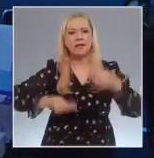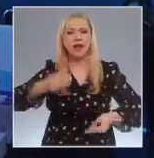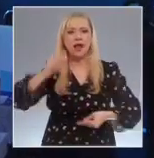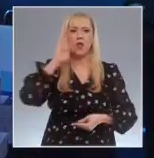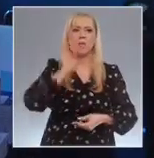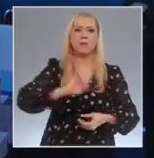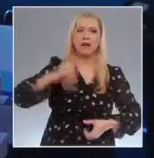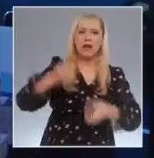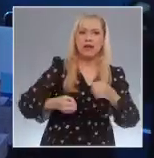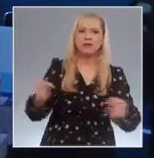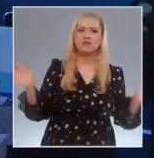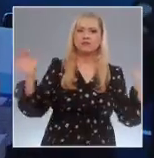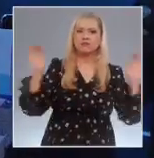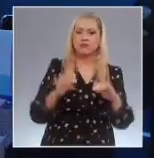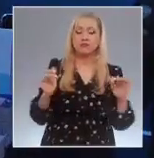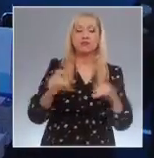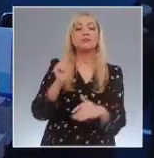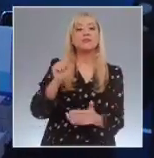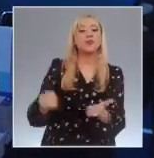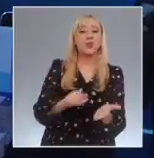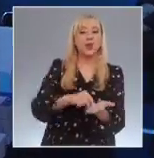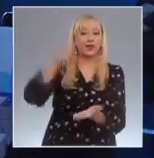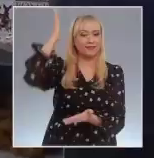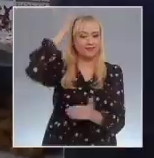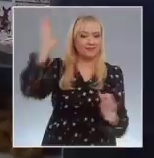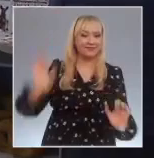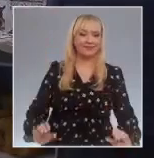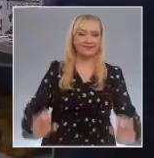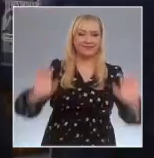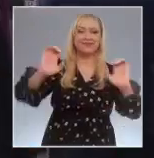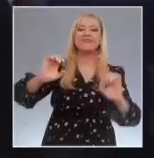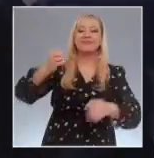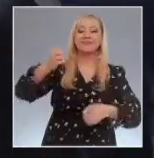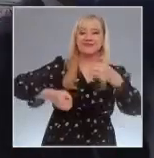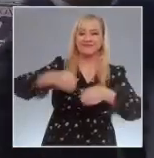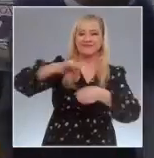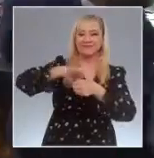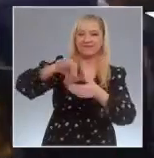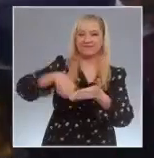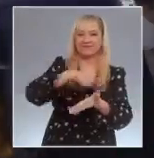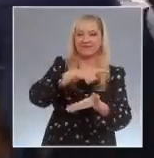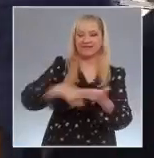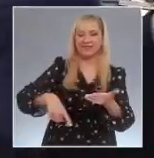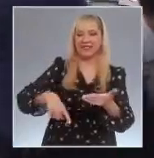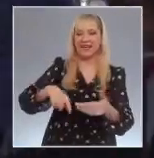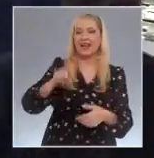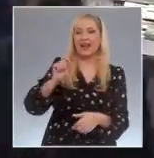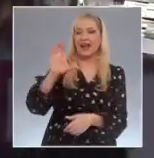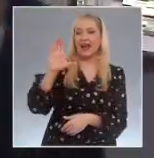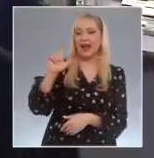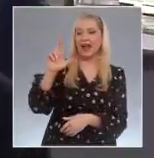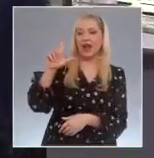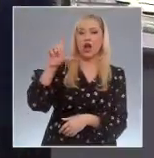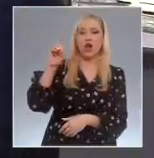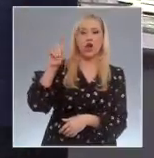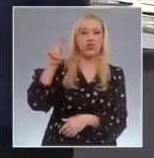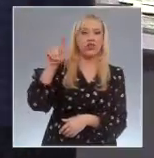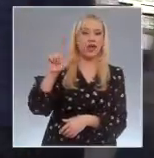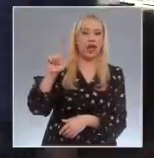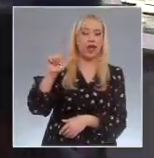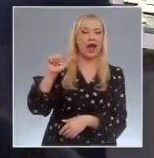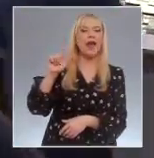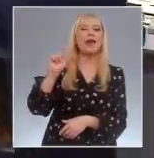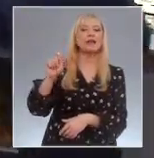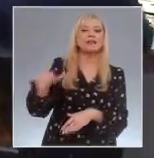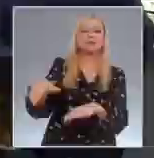a cabo en la sede del Tribunal Electoral, Carlota Armero, número 5000, Colonia CTM Culhuacán, con